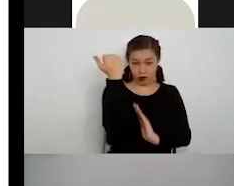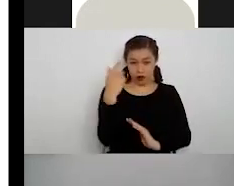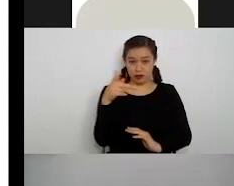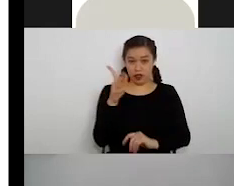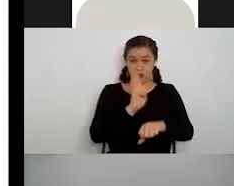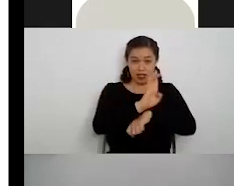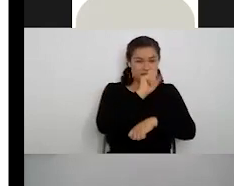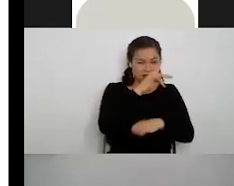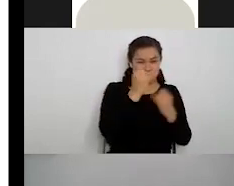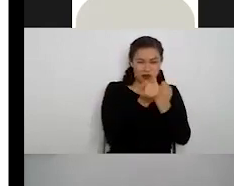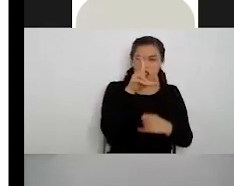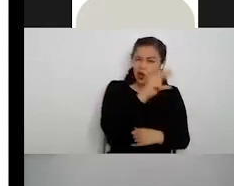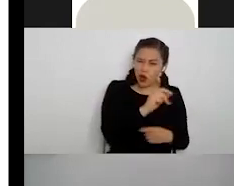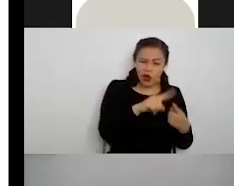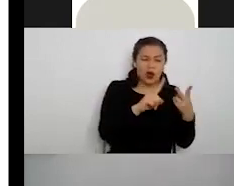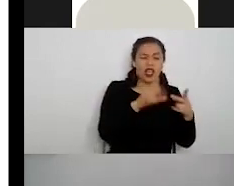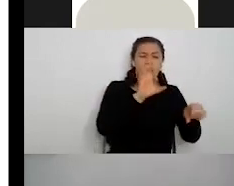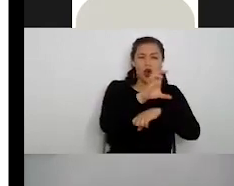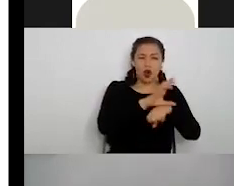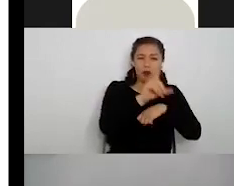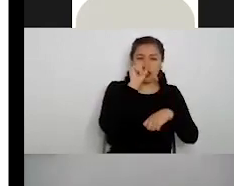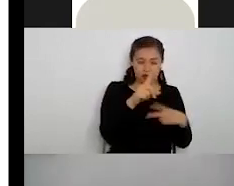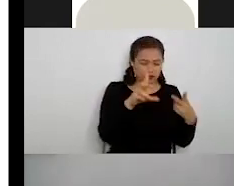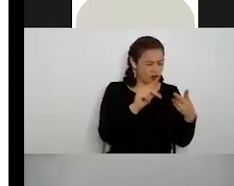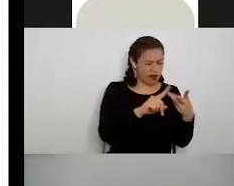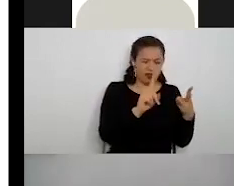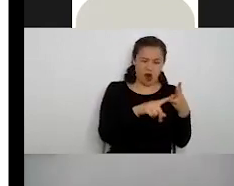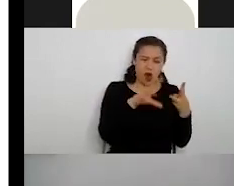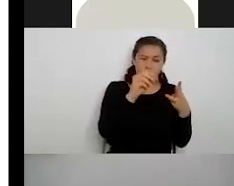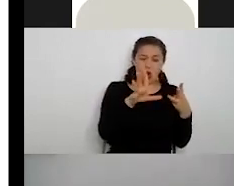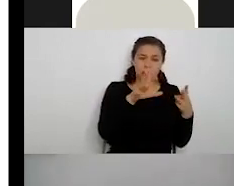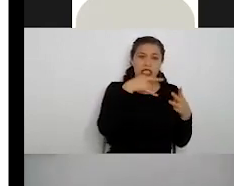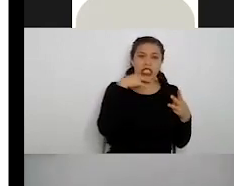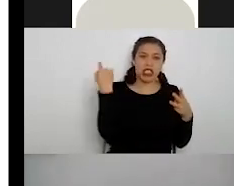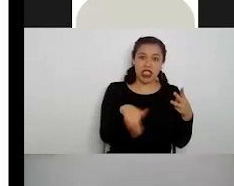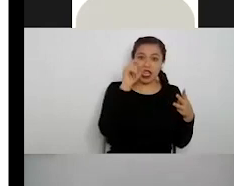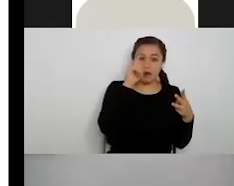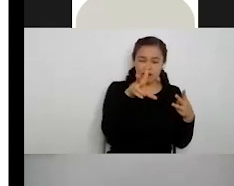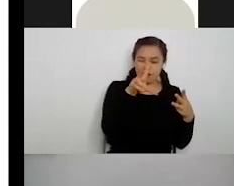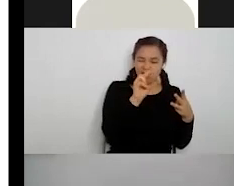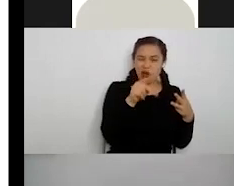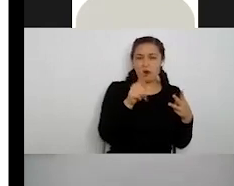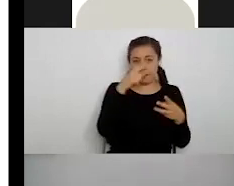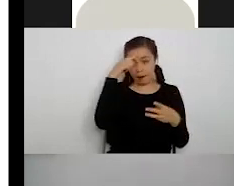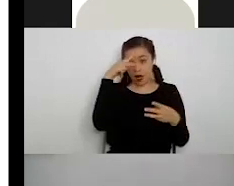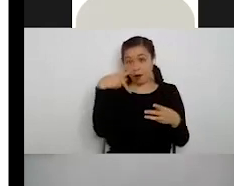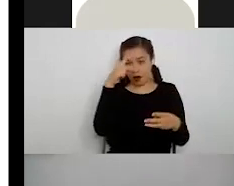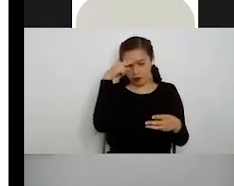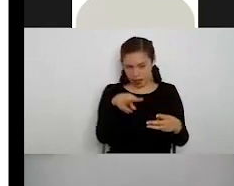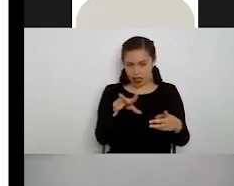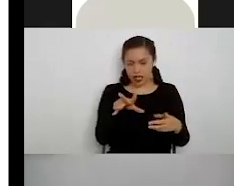Brasil, como la que tiene Colombia o como la que tiene Chile. Es importante también reconocer que en